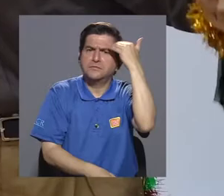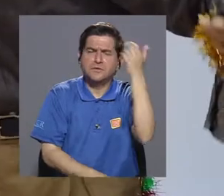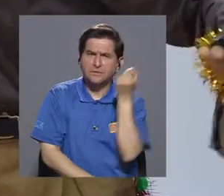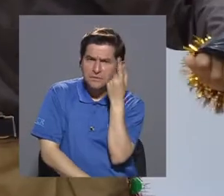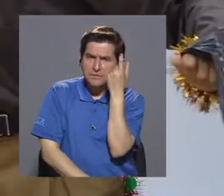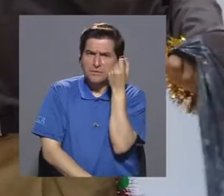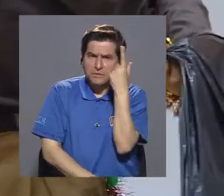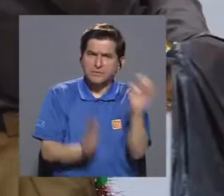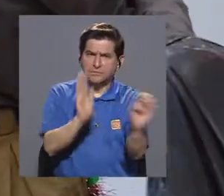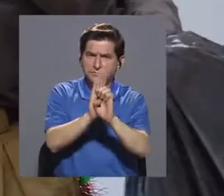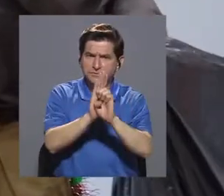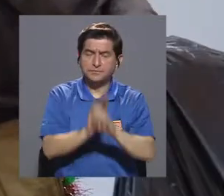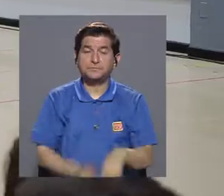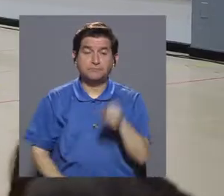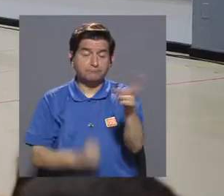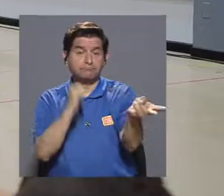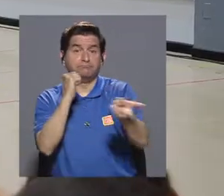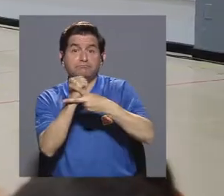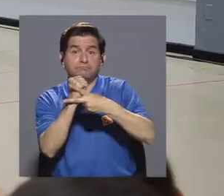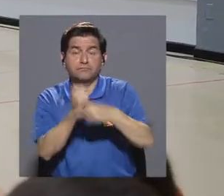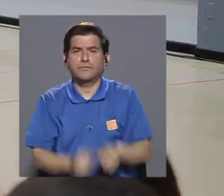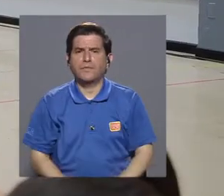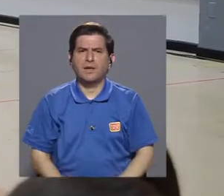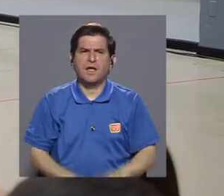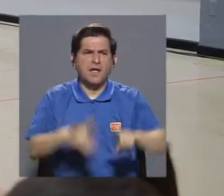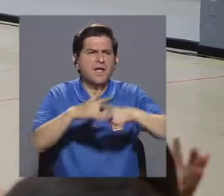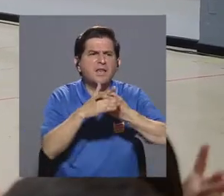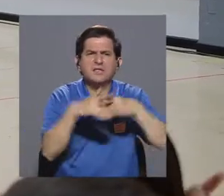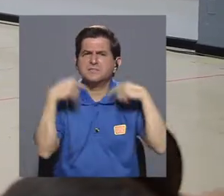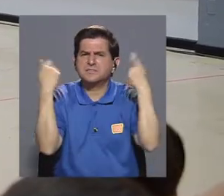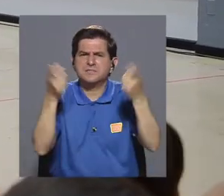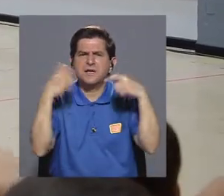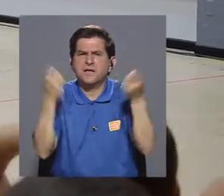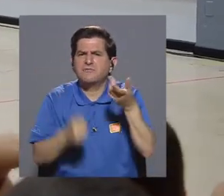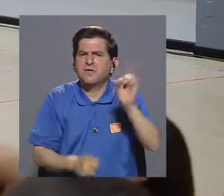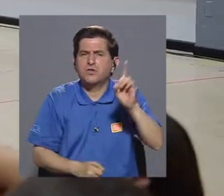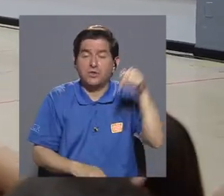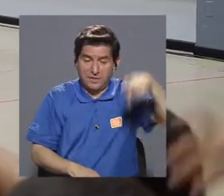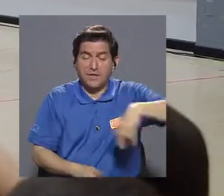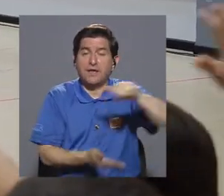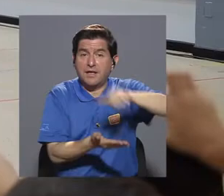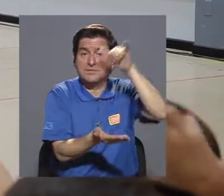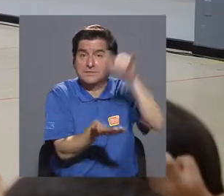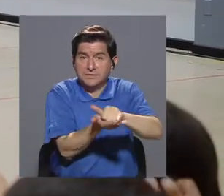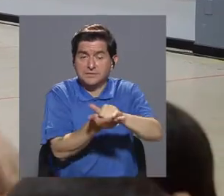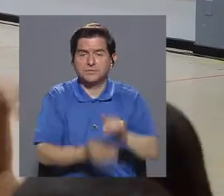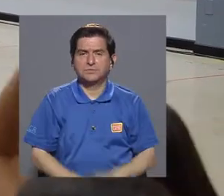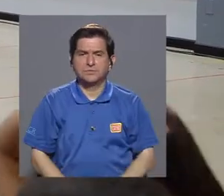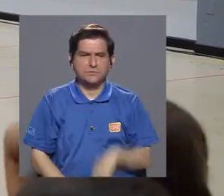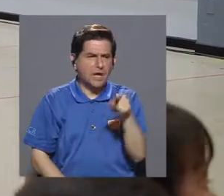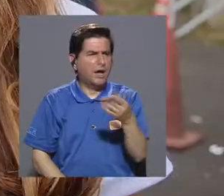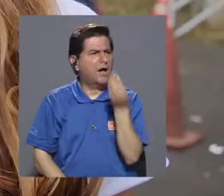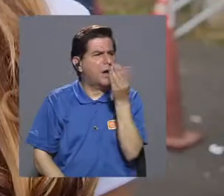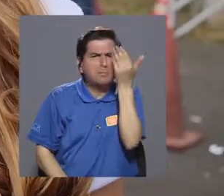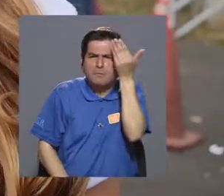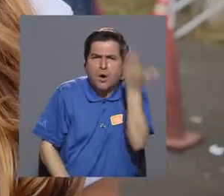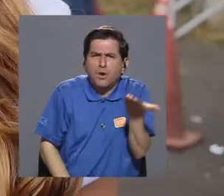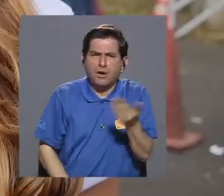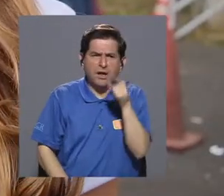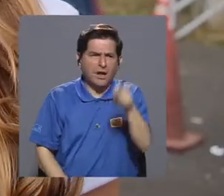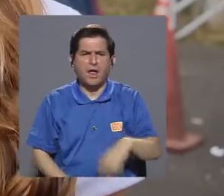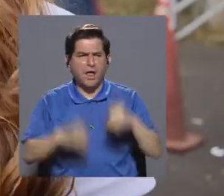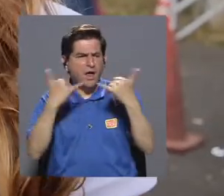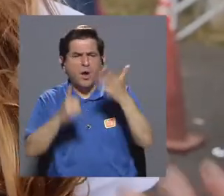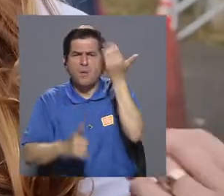para entender, por ejemplo, en esta ocasión, de dónde vienen las festividades de San José, por qué esos alimentos, por qué